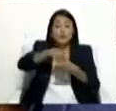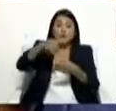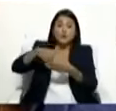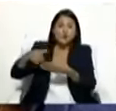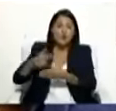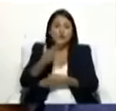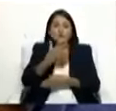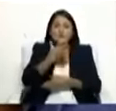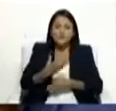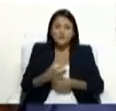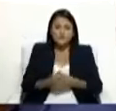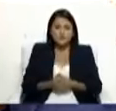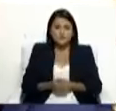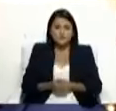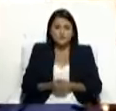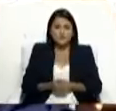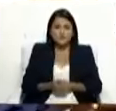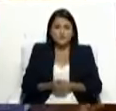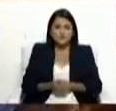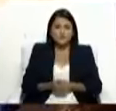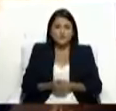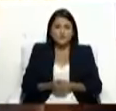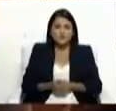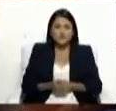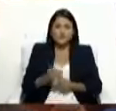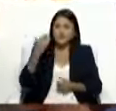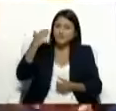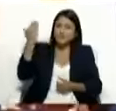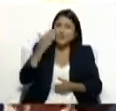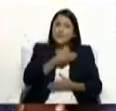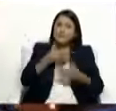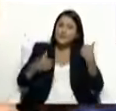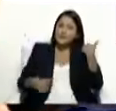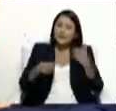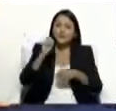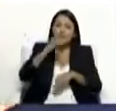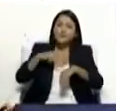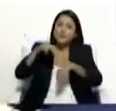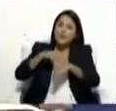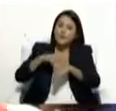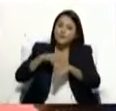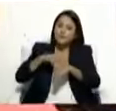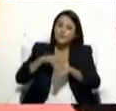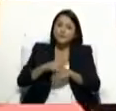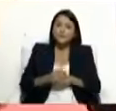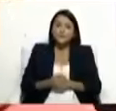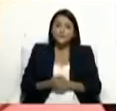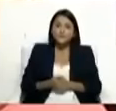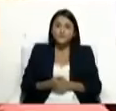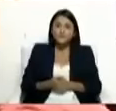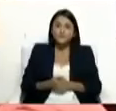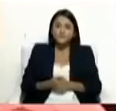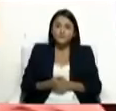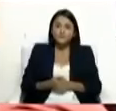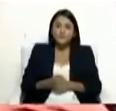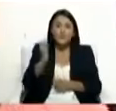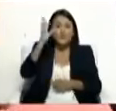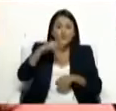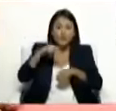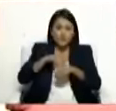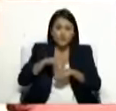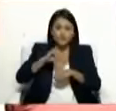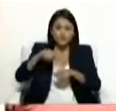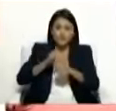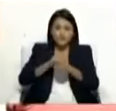3 de diciembre. Escucharon ustedes al presidente de la Asamblea Nacional del Poder Legislativo, diputado